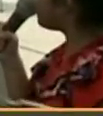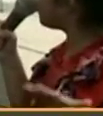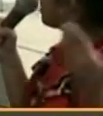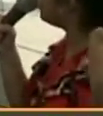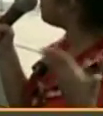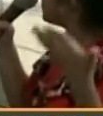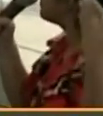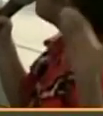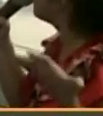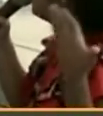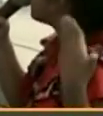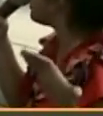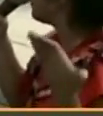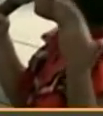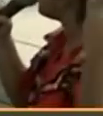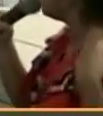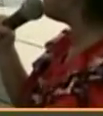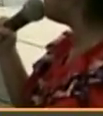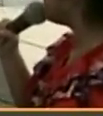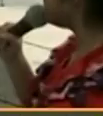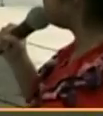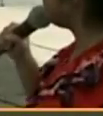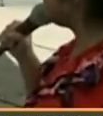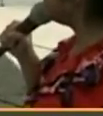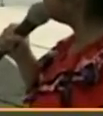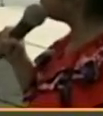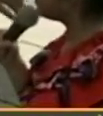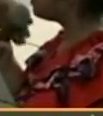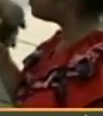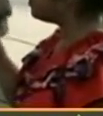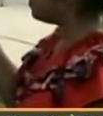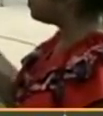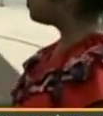un liceo con el nombre de Hugo.